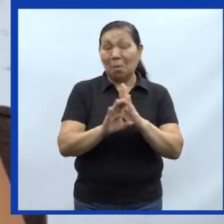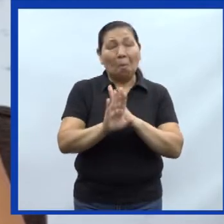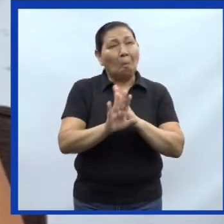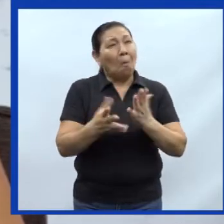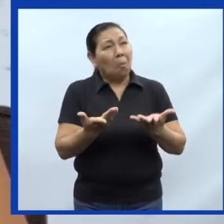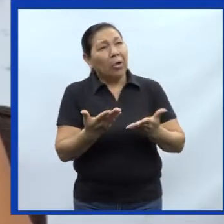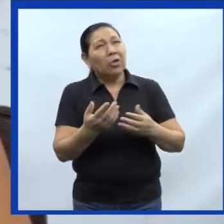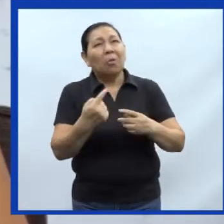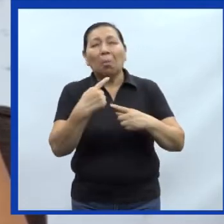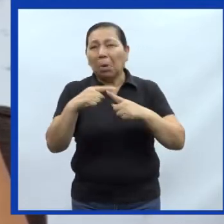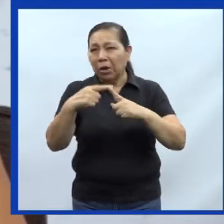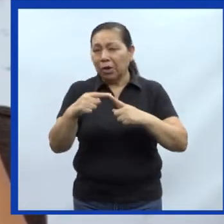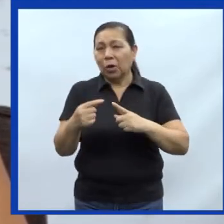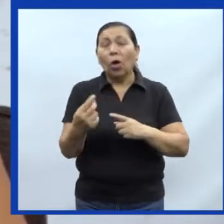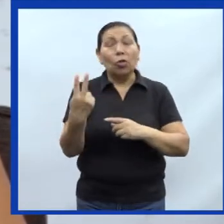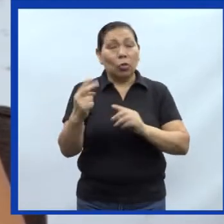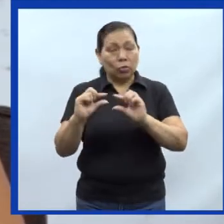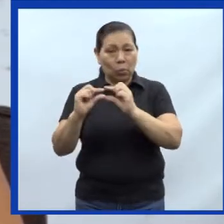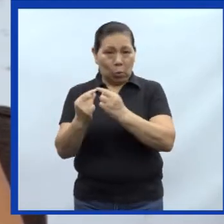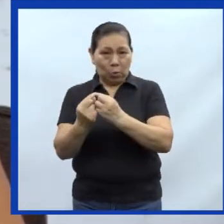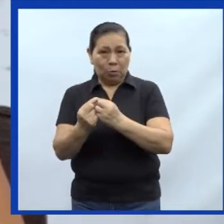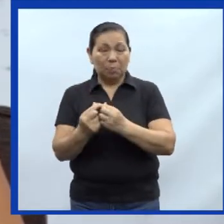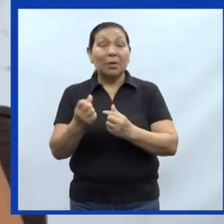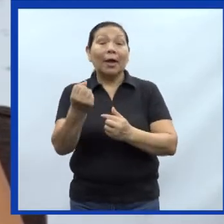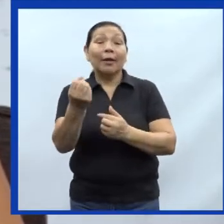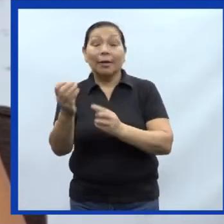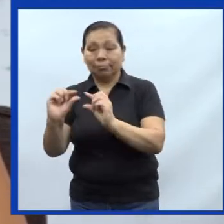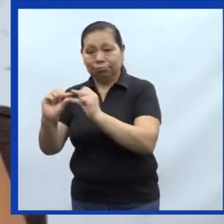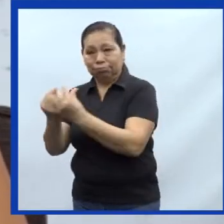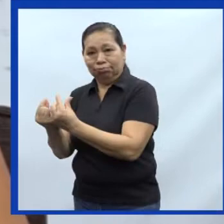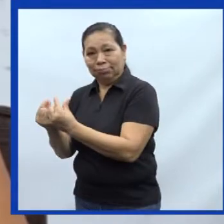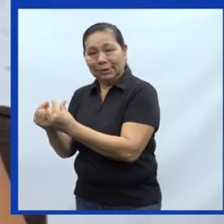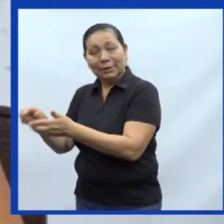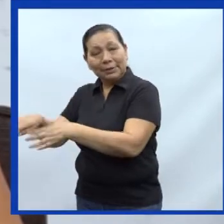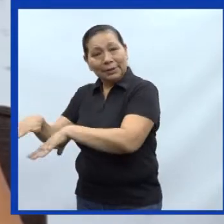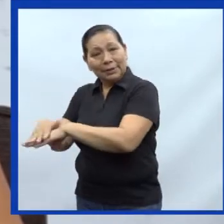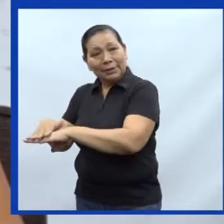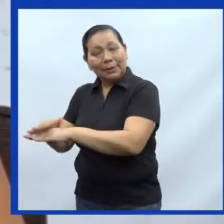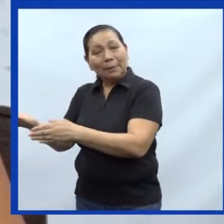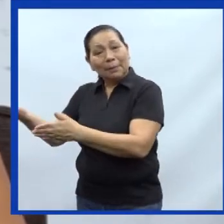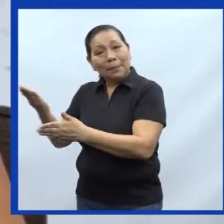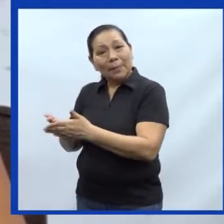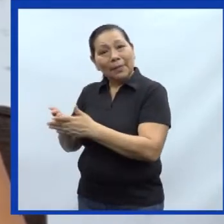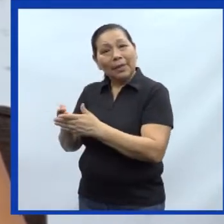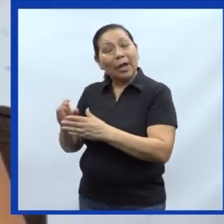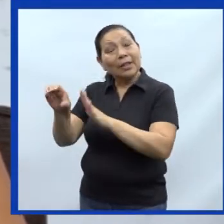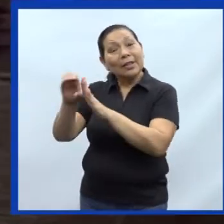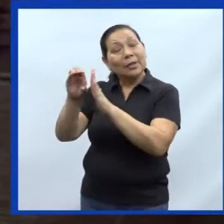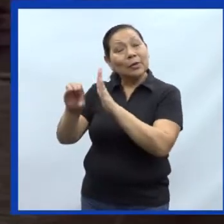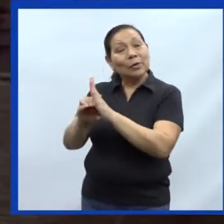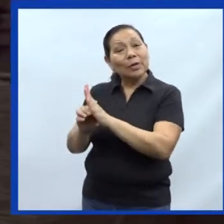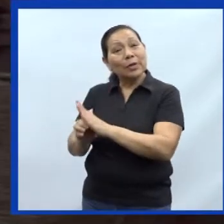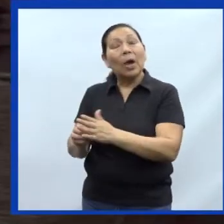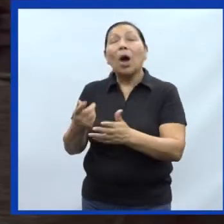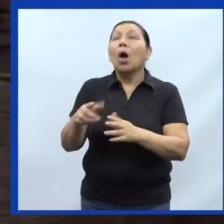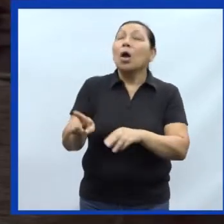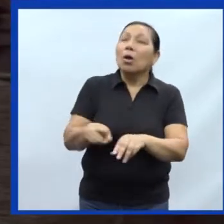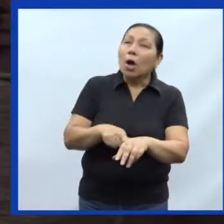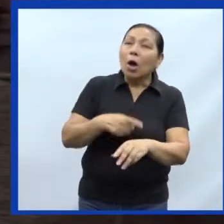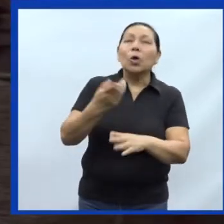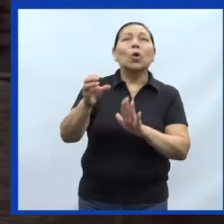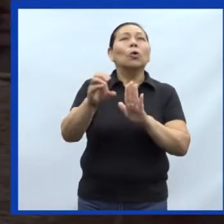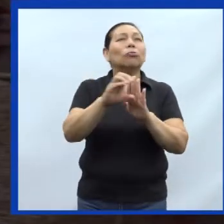podemos clasificar en 2 sectores o grupos. Aquellos que se encuentran taxativamente reconocidos en el texto constitucional a lo largo